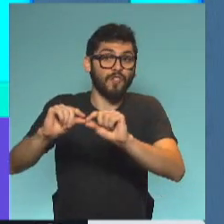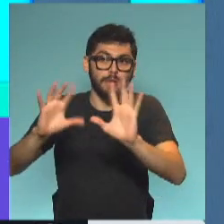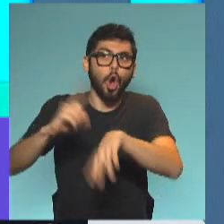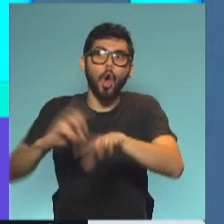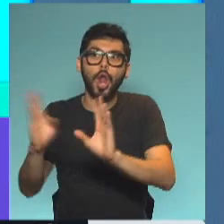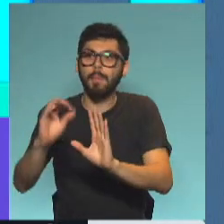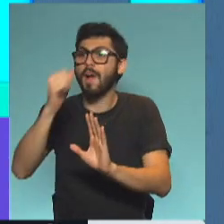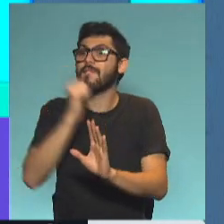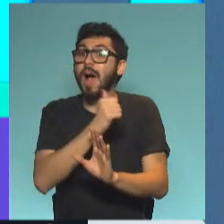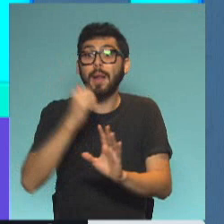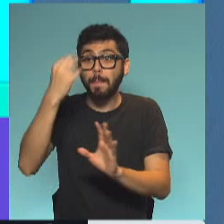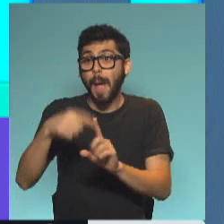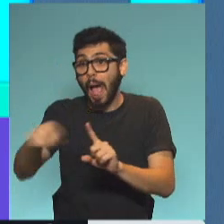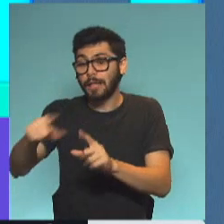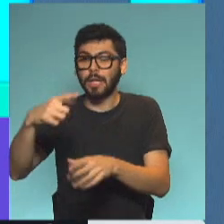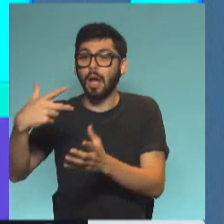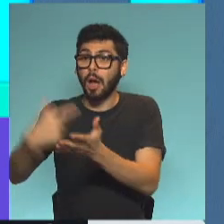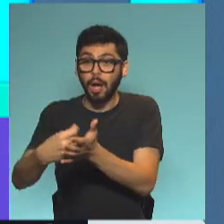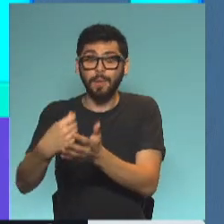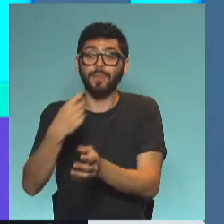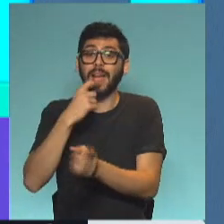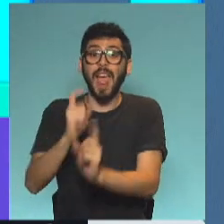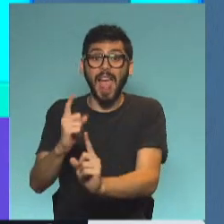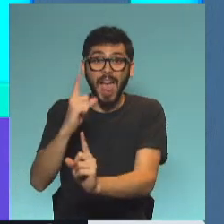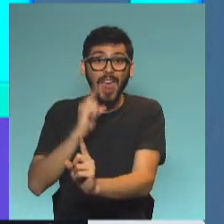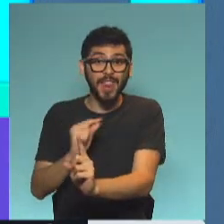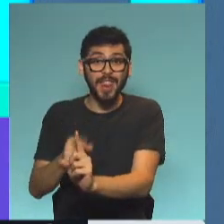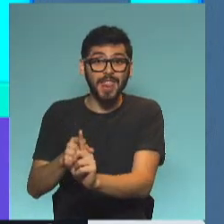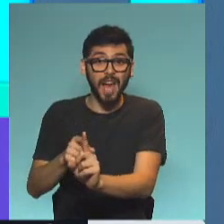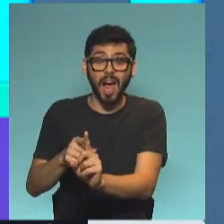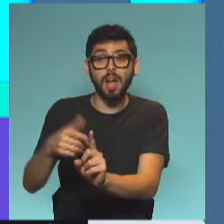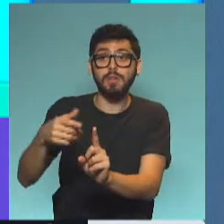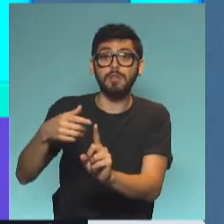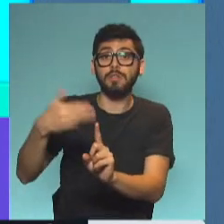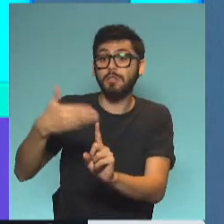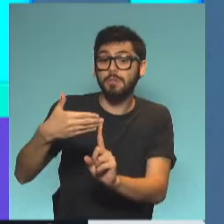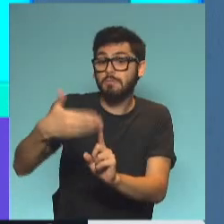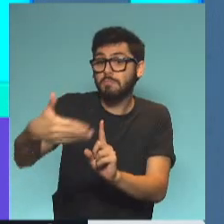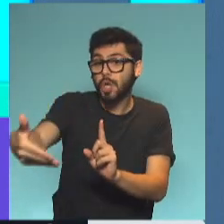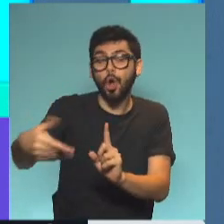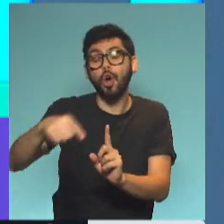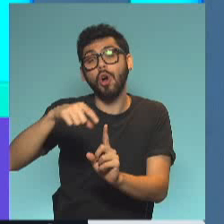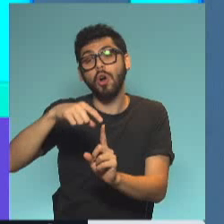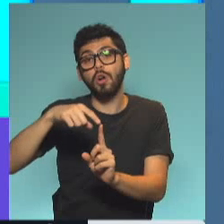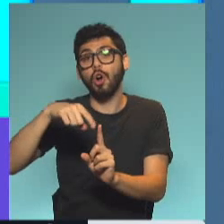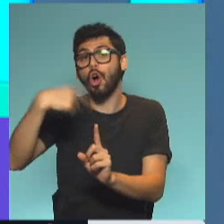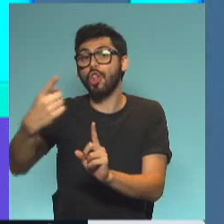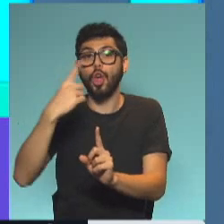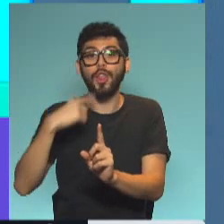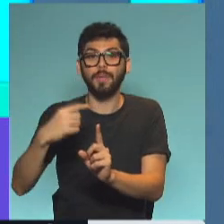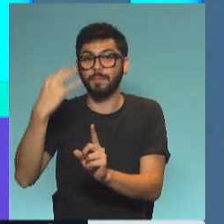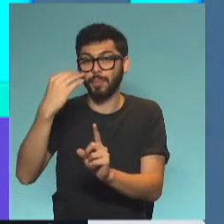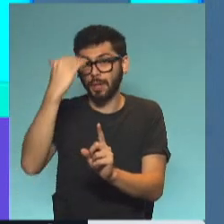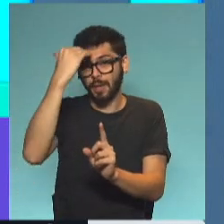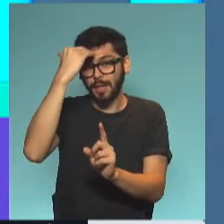hora en una farmacia determinada a partir de ese día en esa farmacia a nuestros afiliados se pueden vacunar siempre teniendo 15